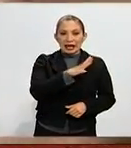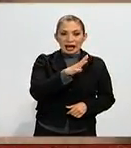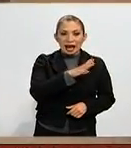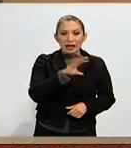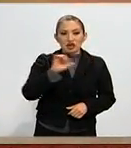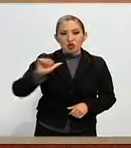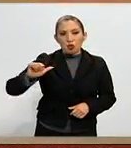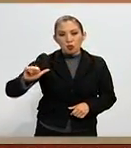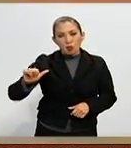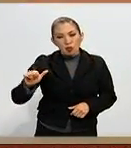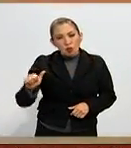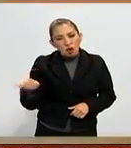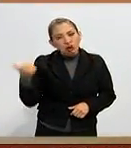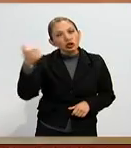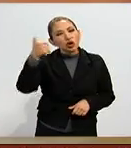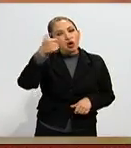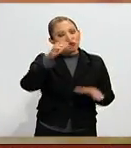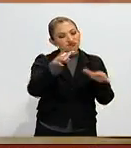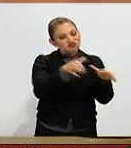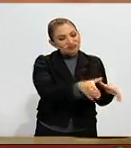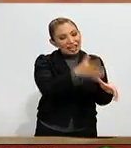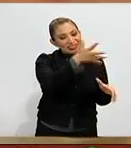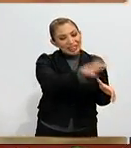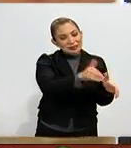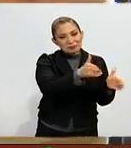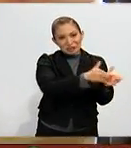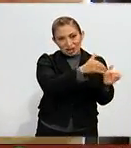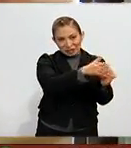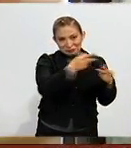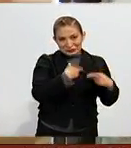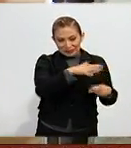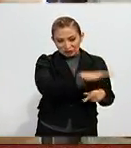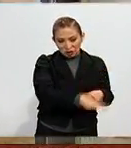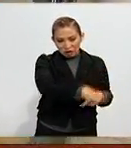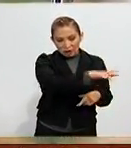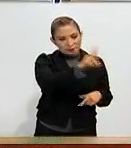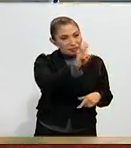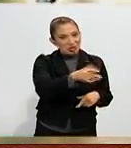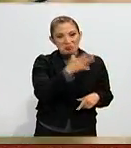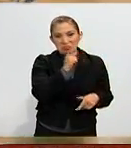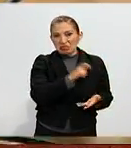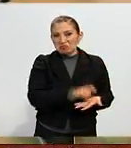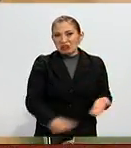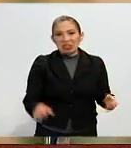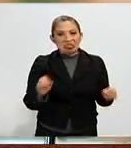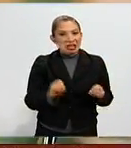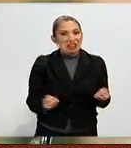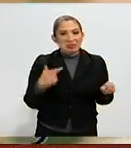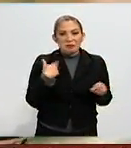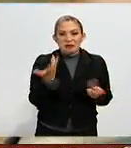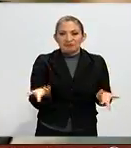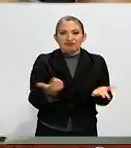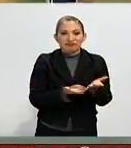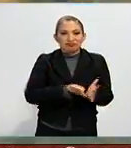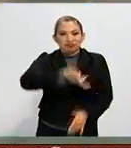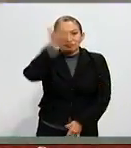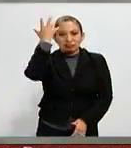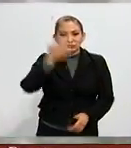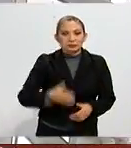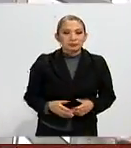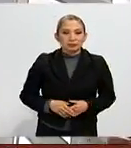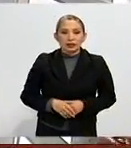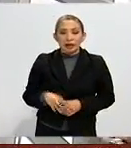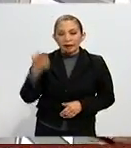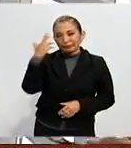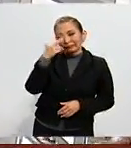existe otro porcentaje de 10 millones de personas que de plano no los pueden comprar debido a los elevados costos.